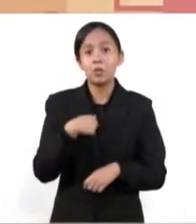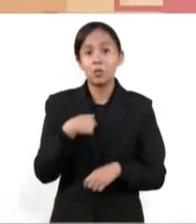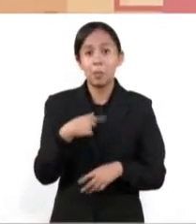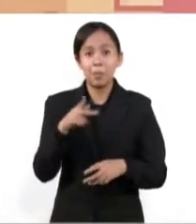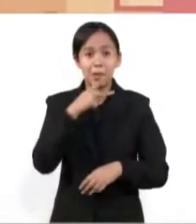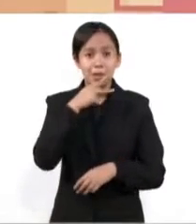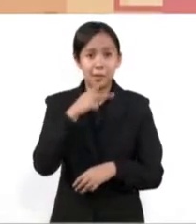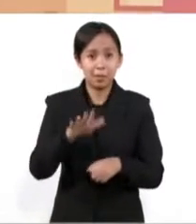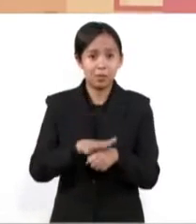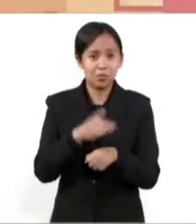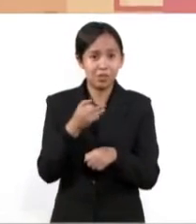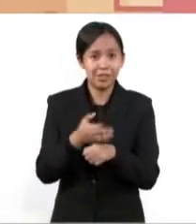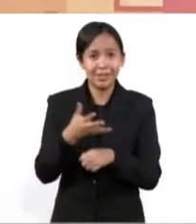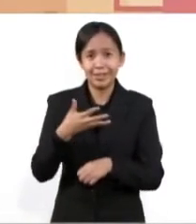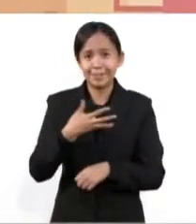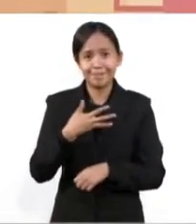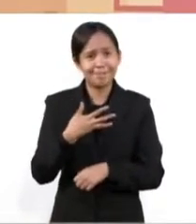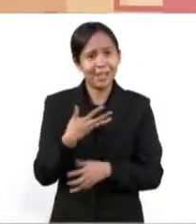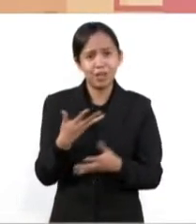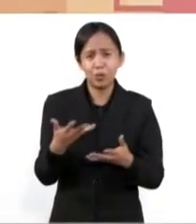palabras suficientes para agradecerles